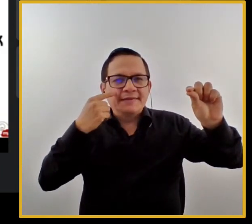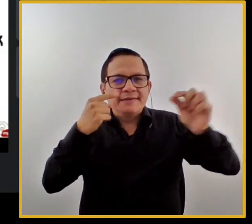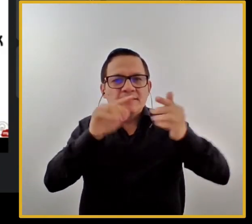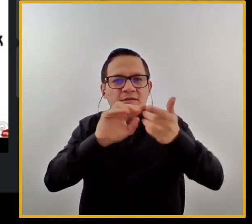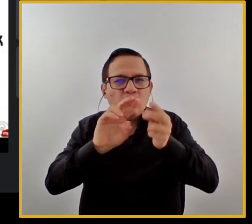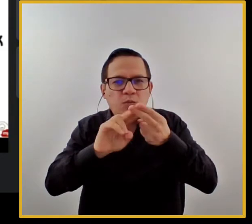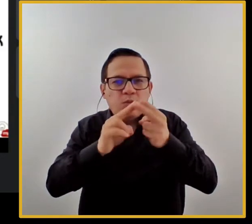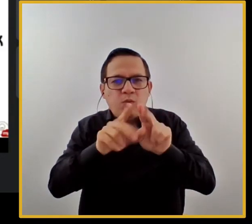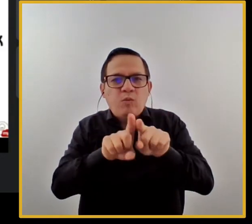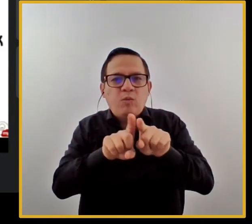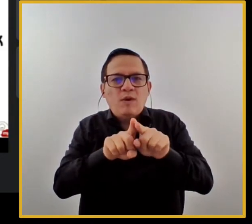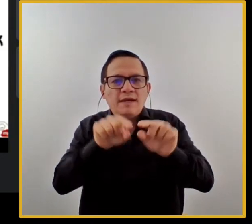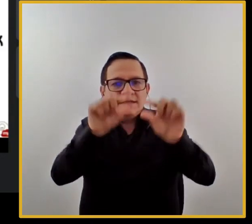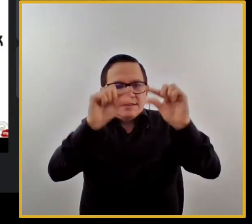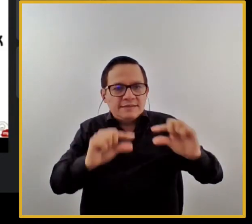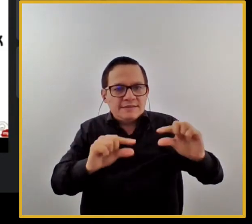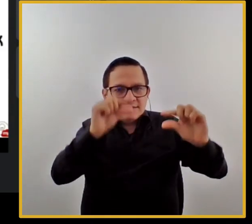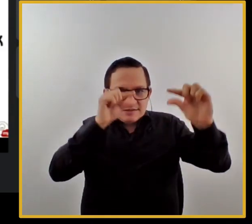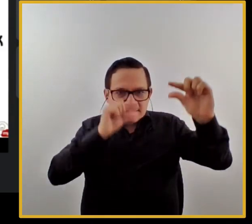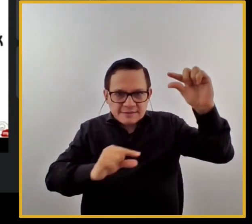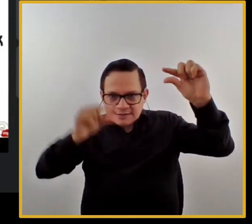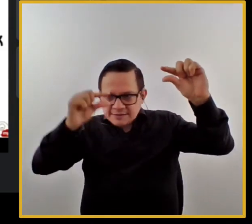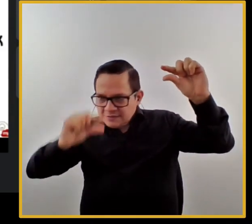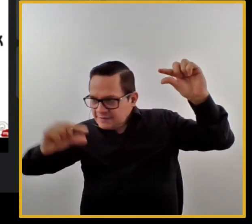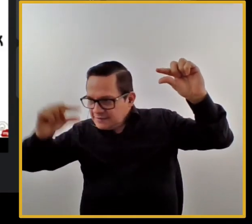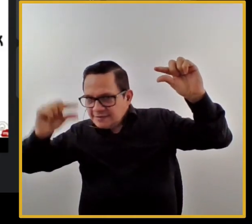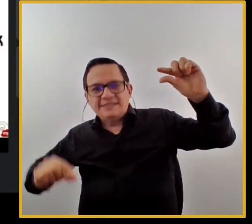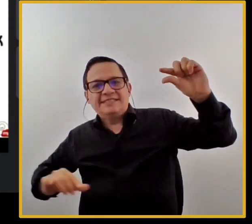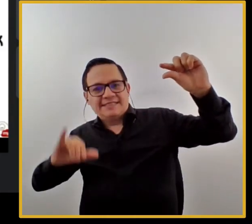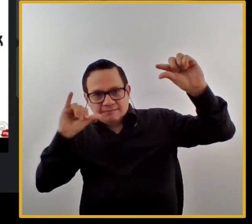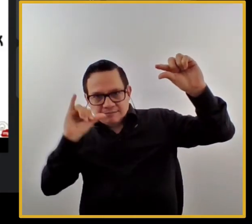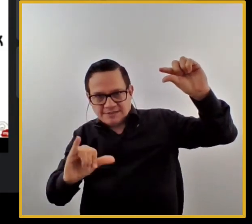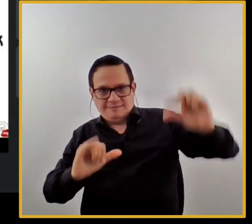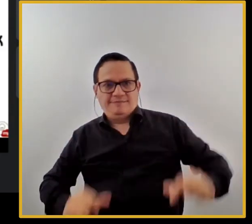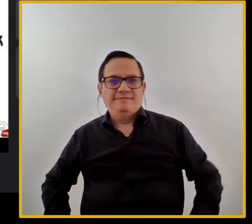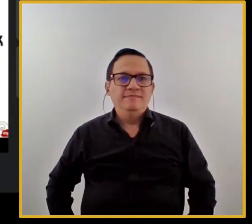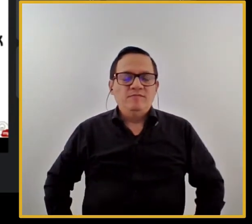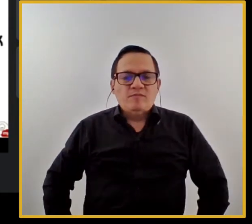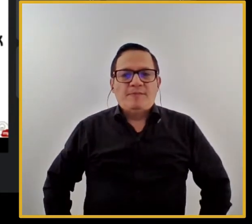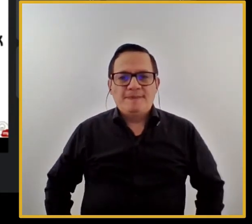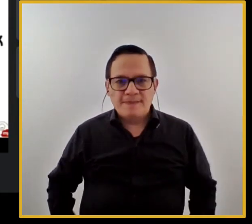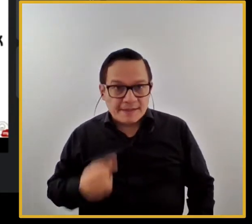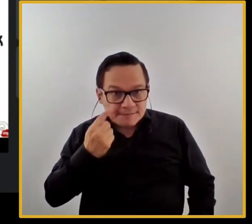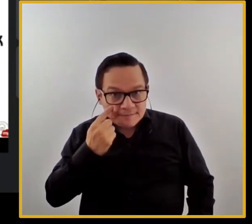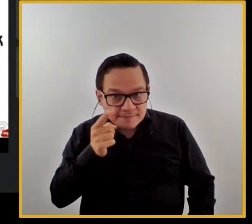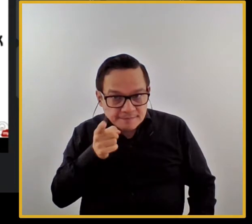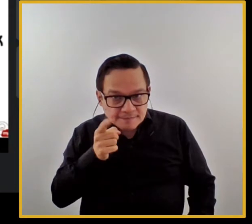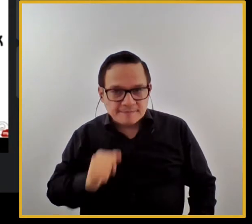menos 3u al cuadrado por x al cuadrado.